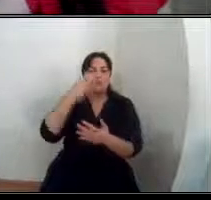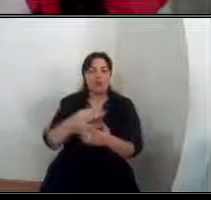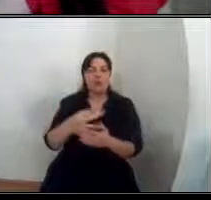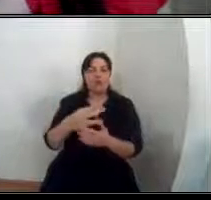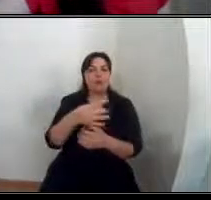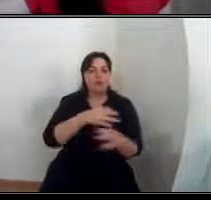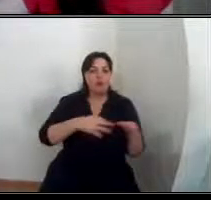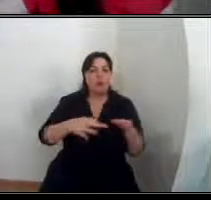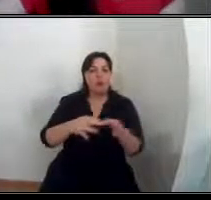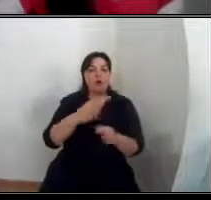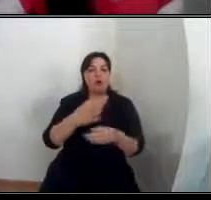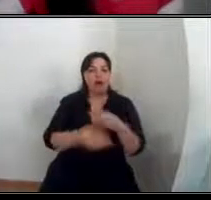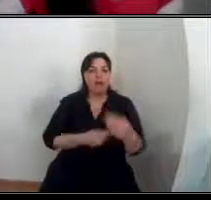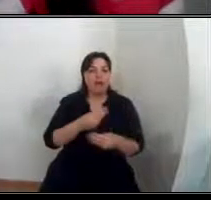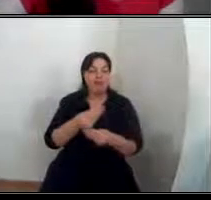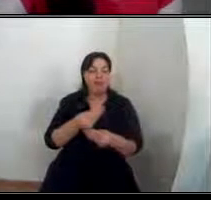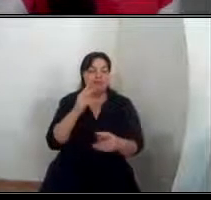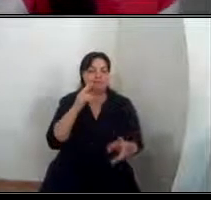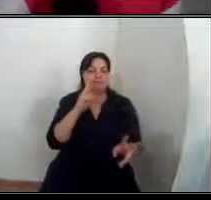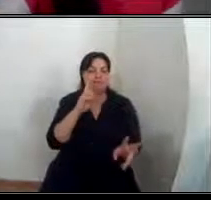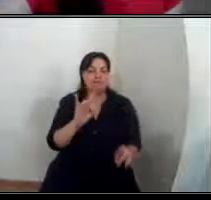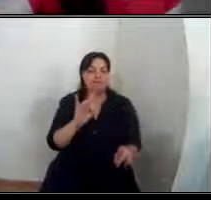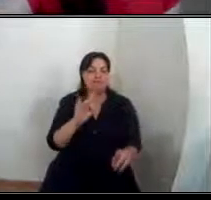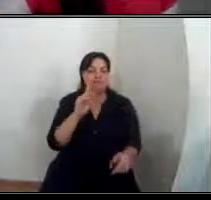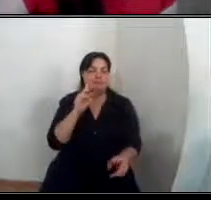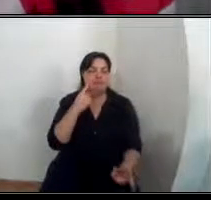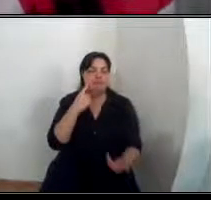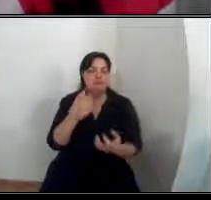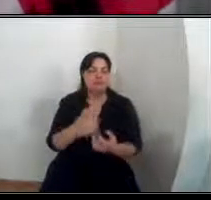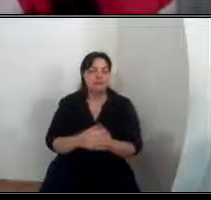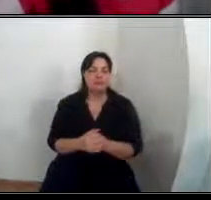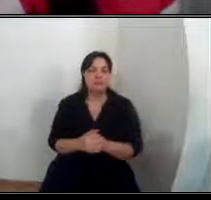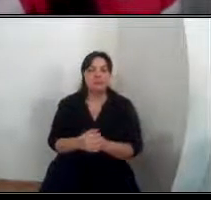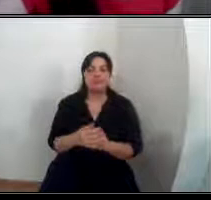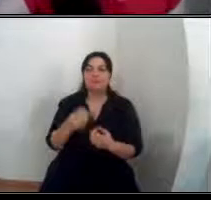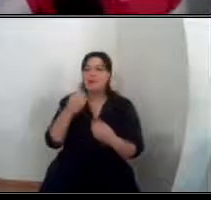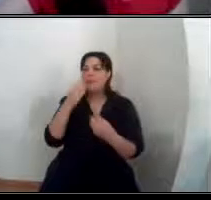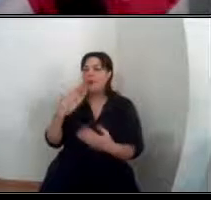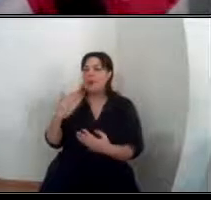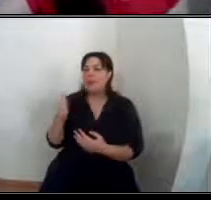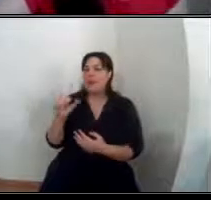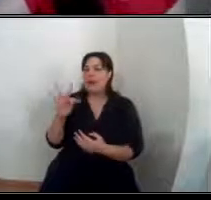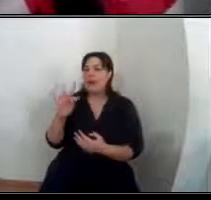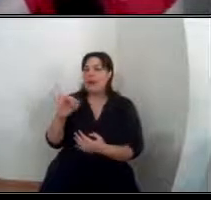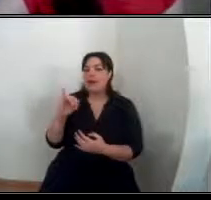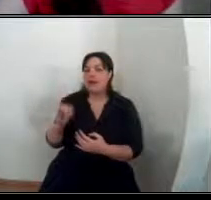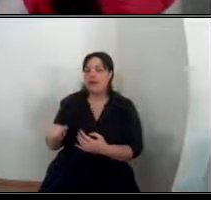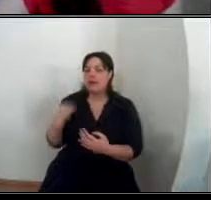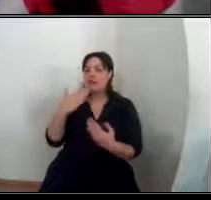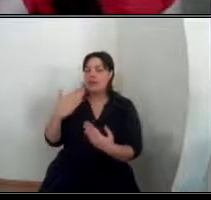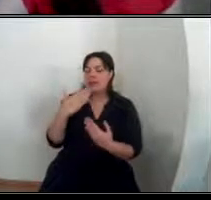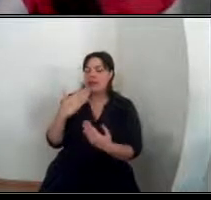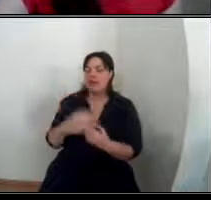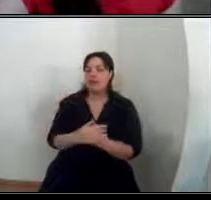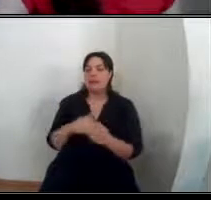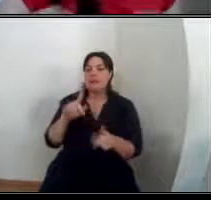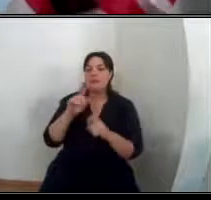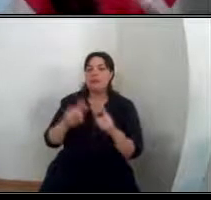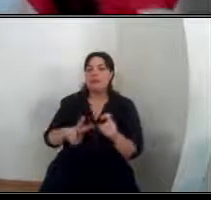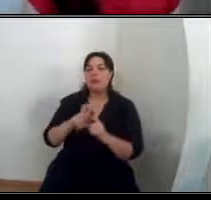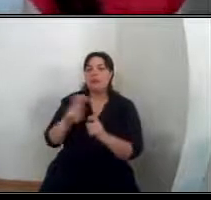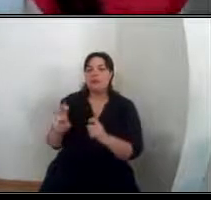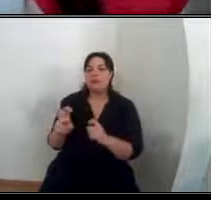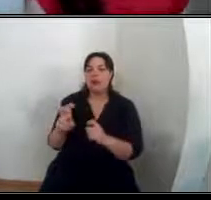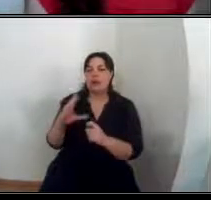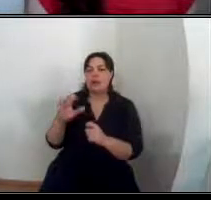este aspecto. Bien, bien, Beatriz, muchas gracias. Tenemos también otra pregunta para Cristina.